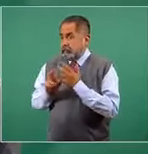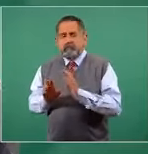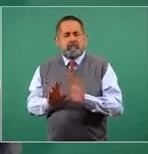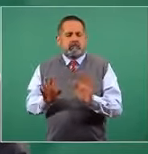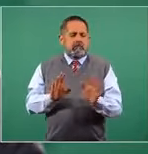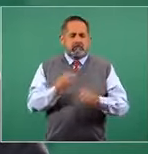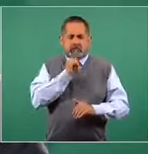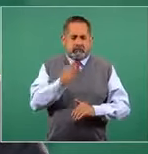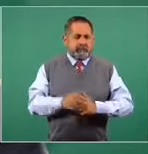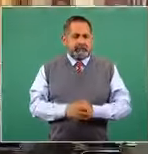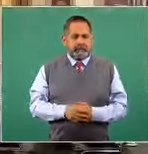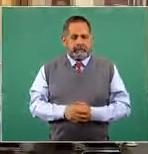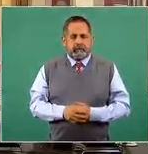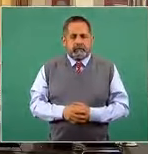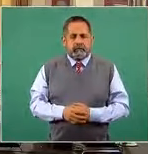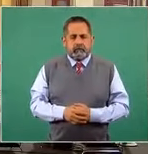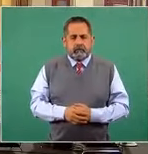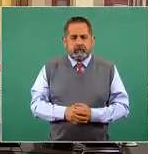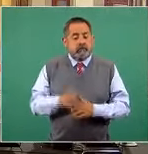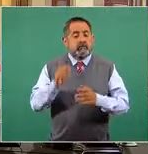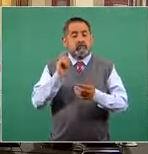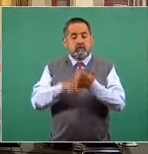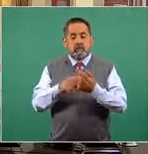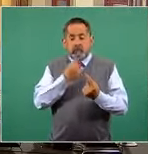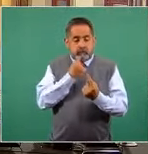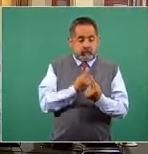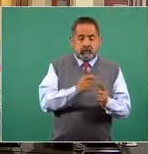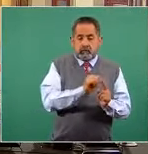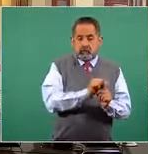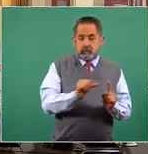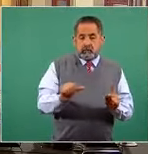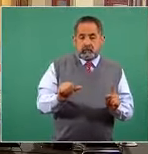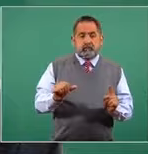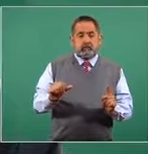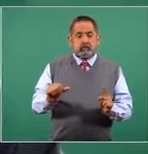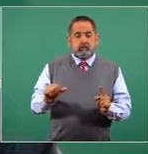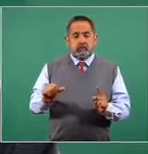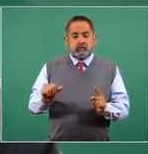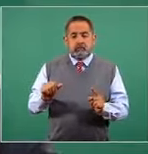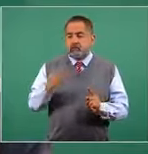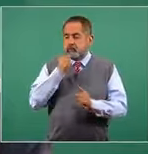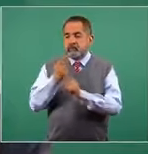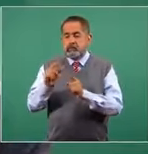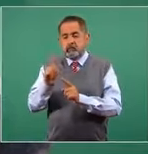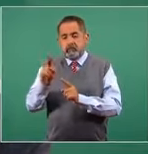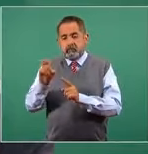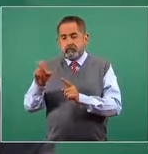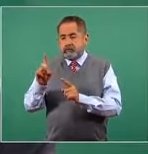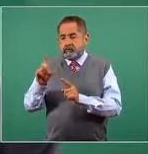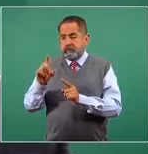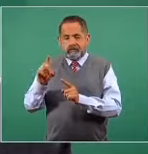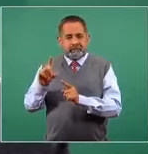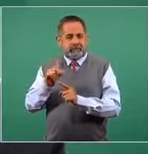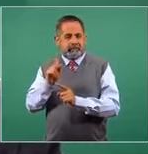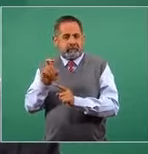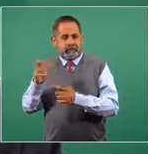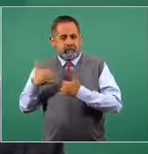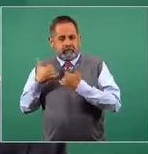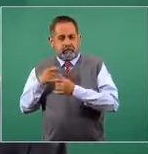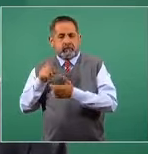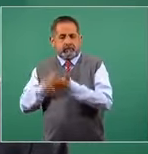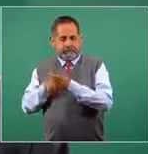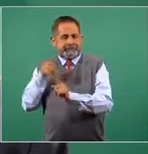Gracias. Sí, muchas gracias. Es niño de edad avanzada y preadolescente. Ese es el hoyo vacunal y es por eso